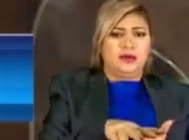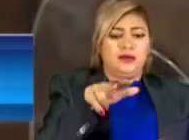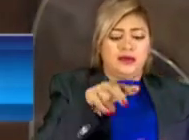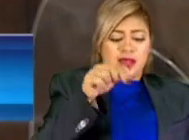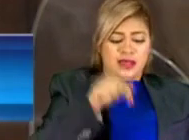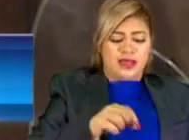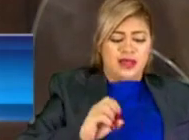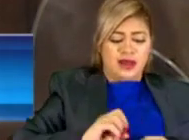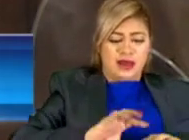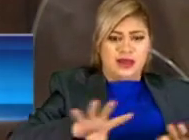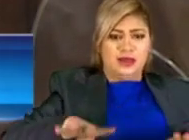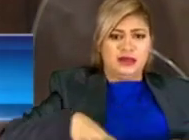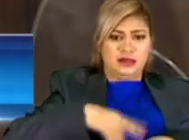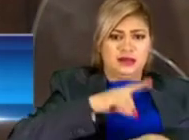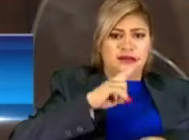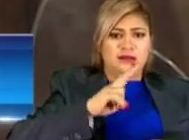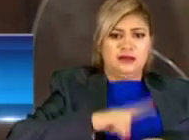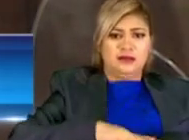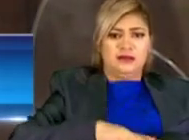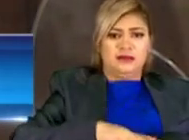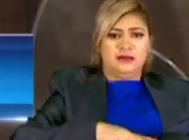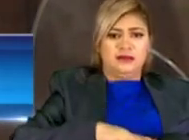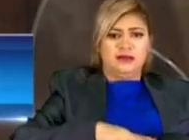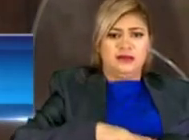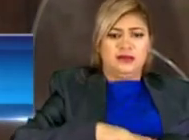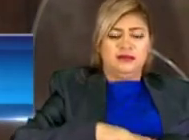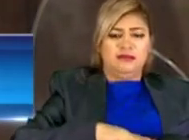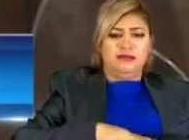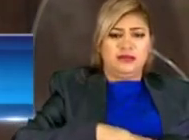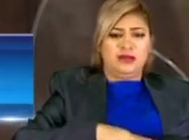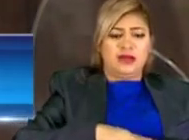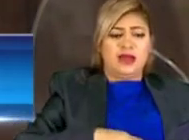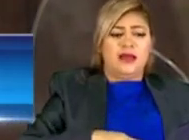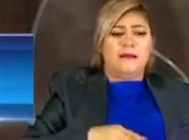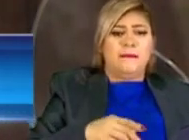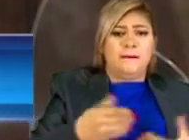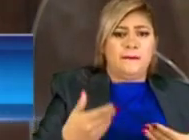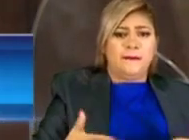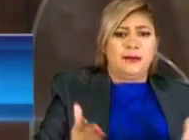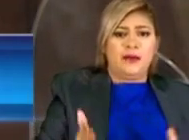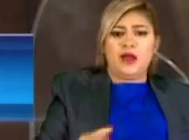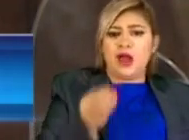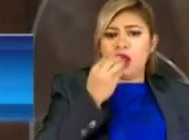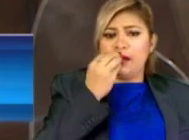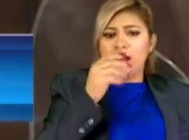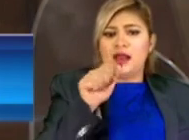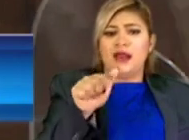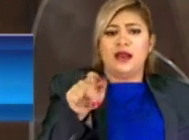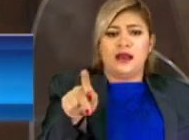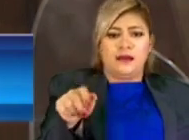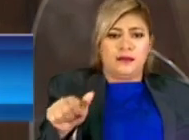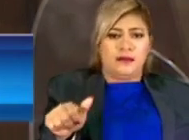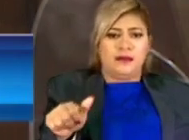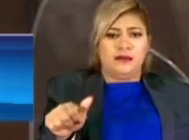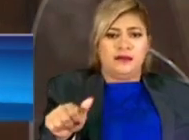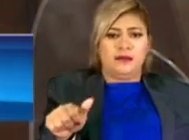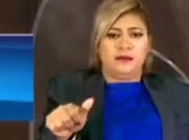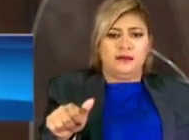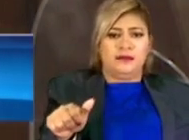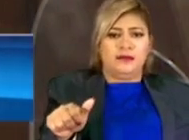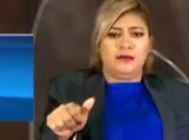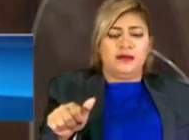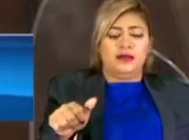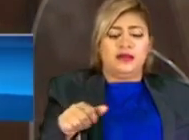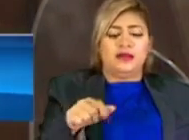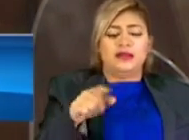Asamblea por la Agencia Panameña de Alimentos, APA, encargada de la gestión